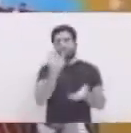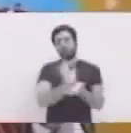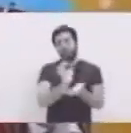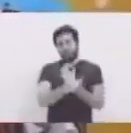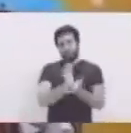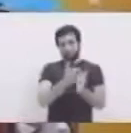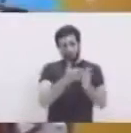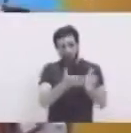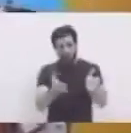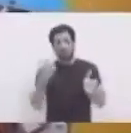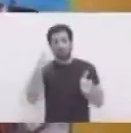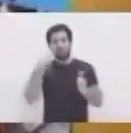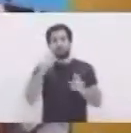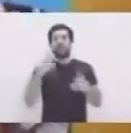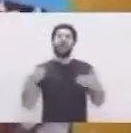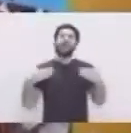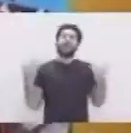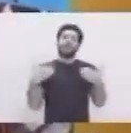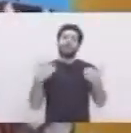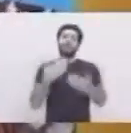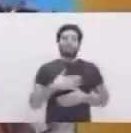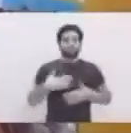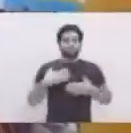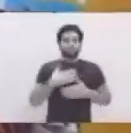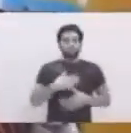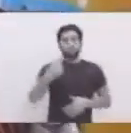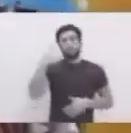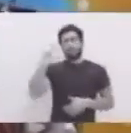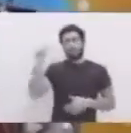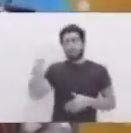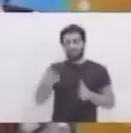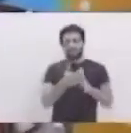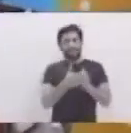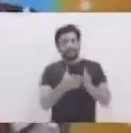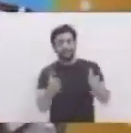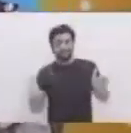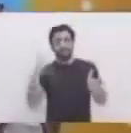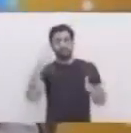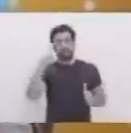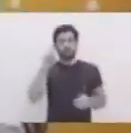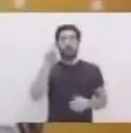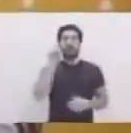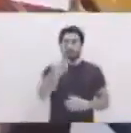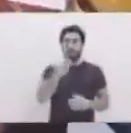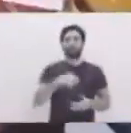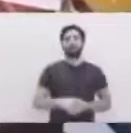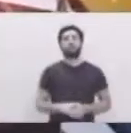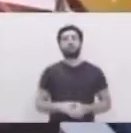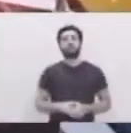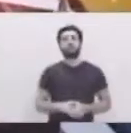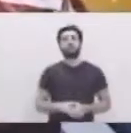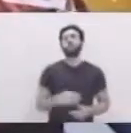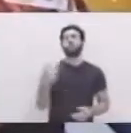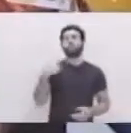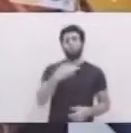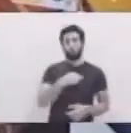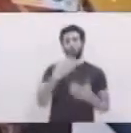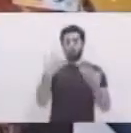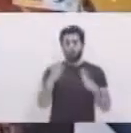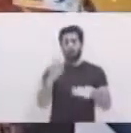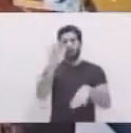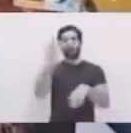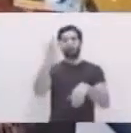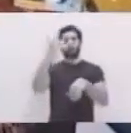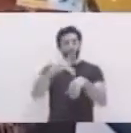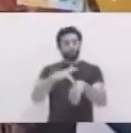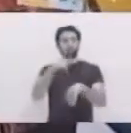poder divertirte, para poder reír y gozar este espacio que hemos dedicado para ti. Llegamos a lo más profundo